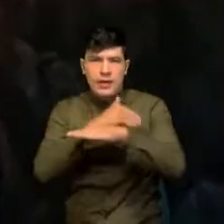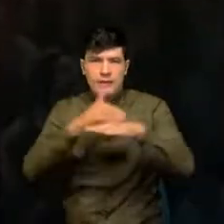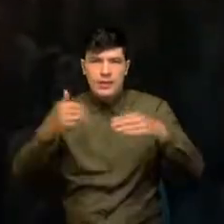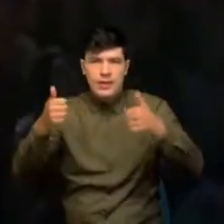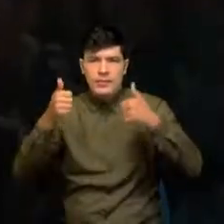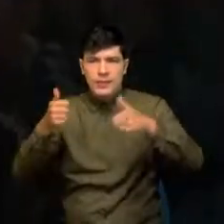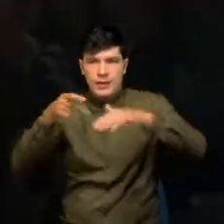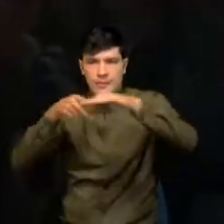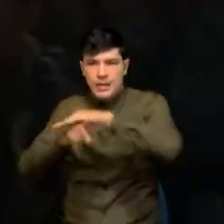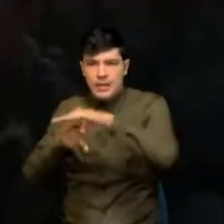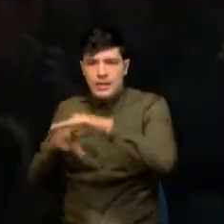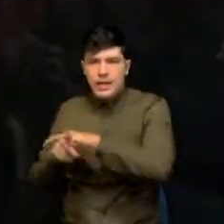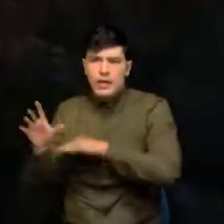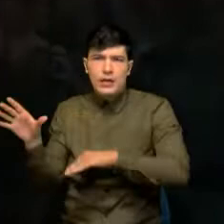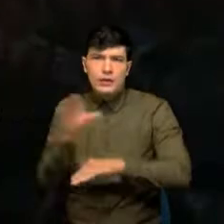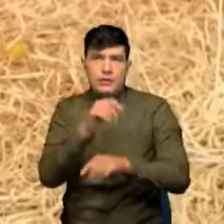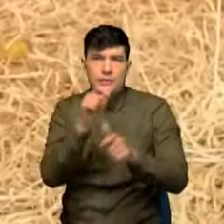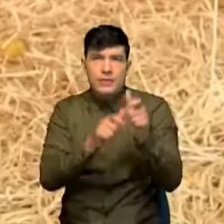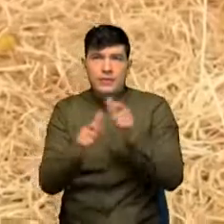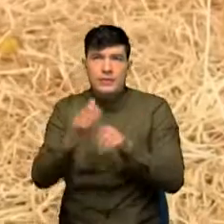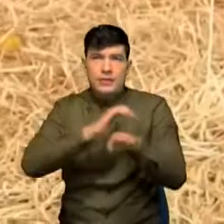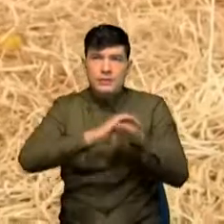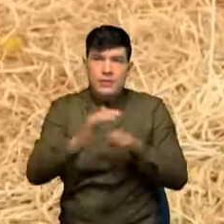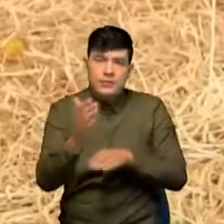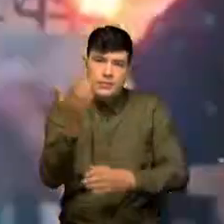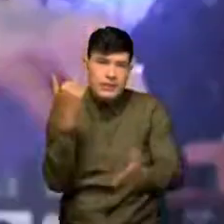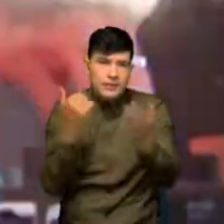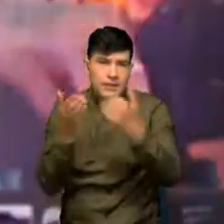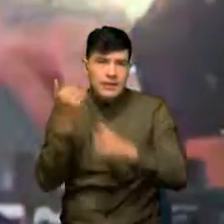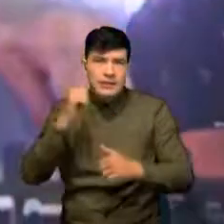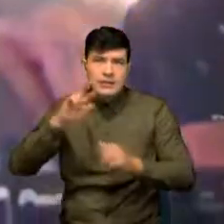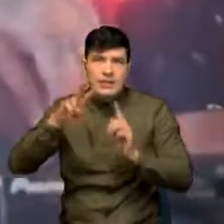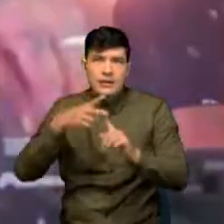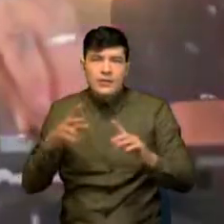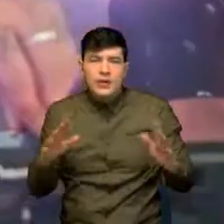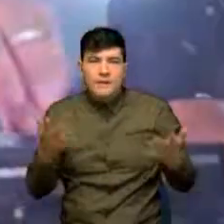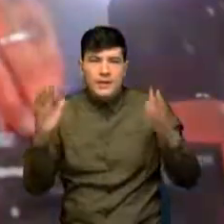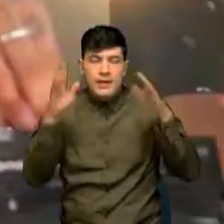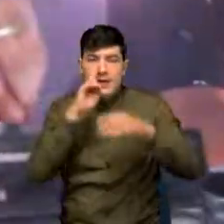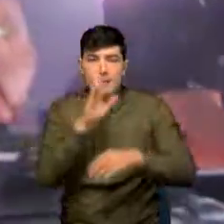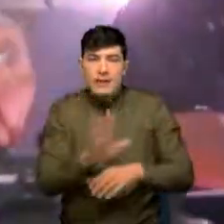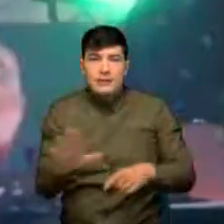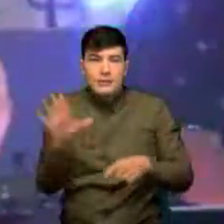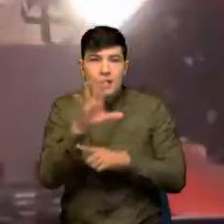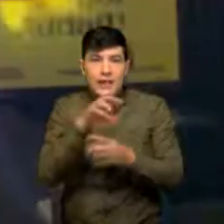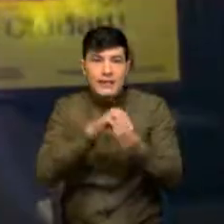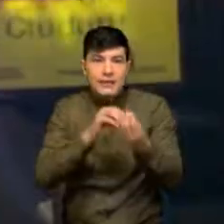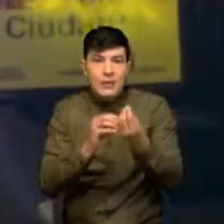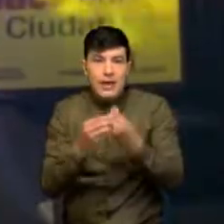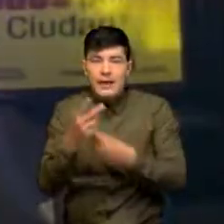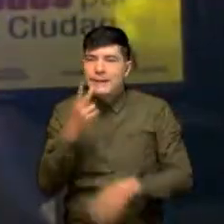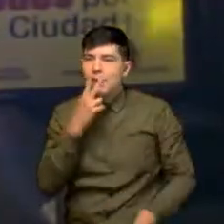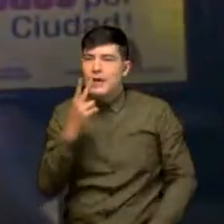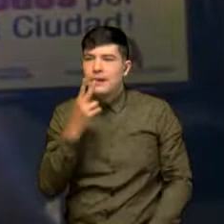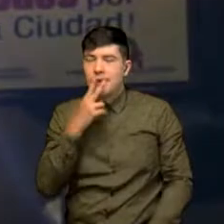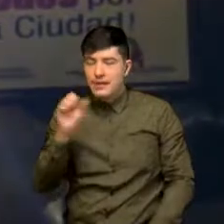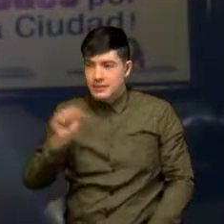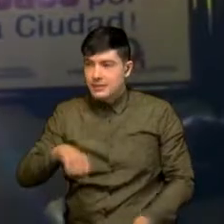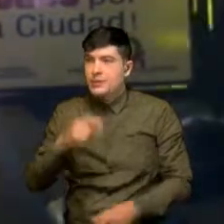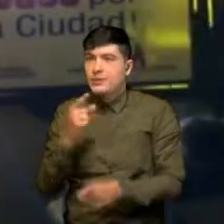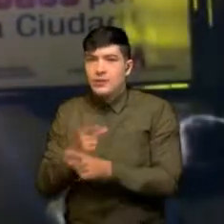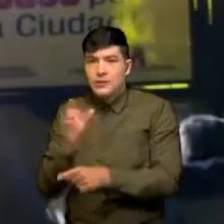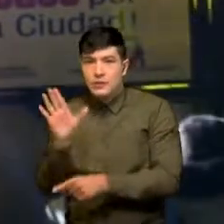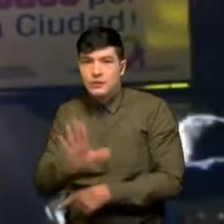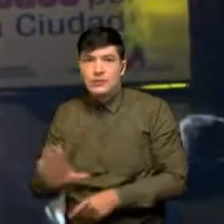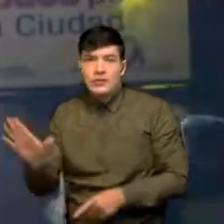parqueaderos, entonces todos cordialmente invitados a disfrutar de nuestra segunda Feria Nacional de Mora y Tabaco. Bueno, y así como a usted, todos los televidentes y los que aquí nos